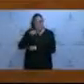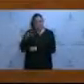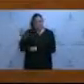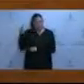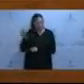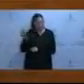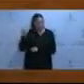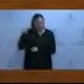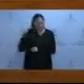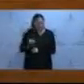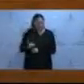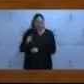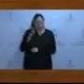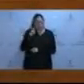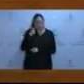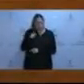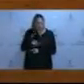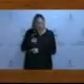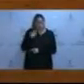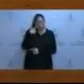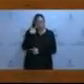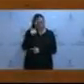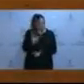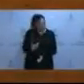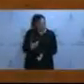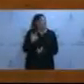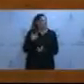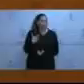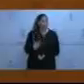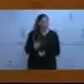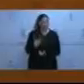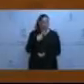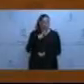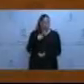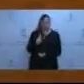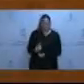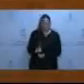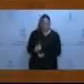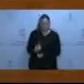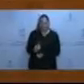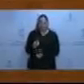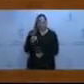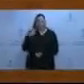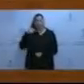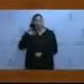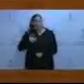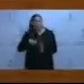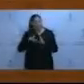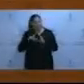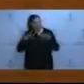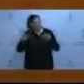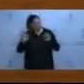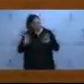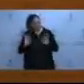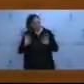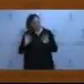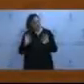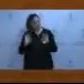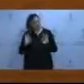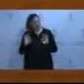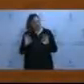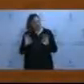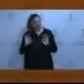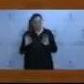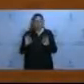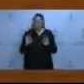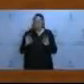de verdad, que es que me suena. Me suena. O sea, digo, ¿esto ocurre en Andalucía? Bueno,